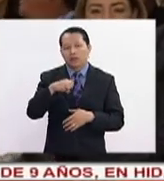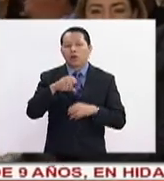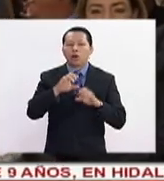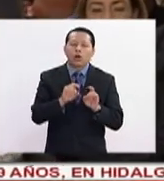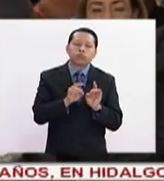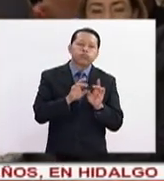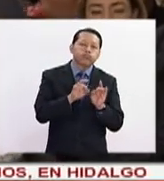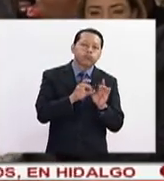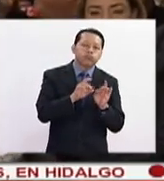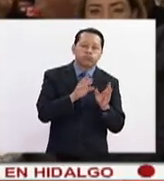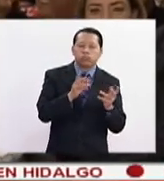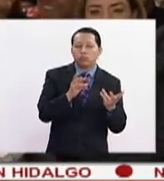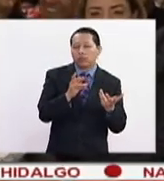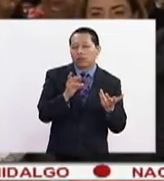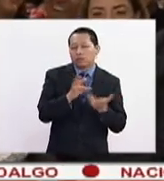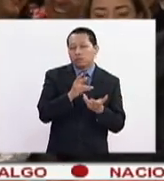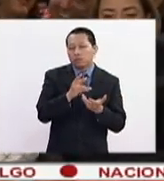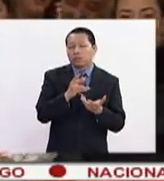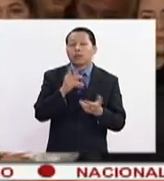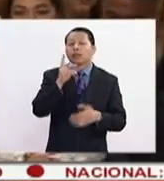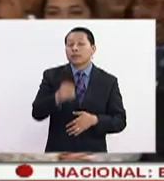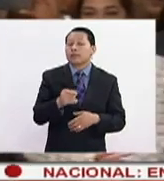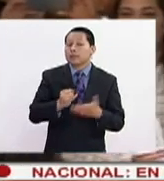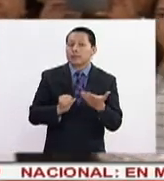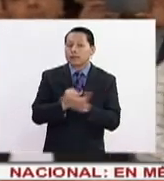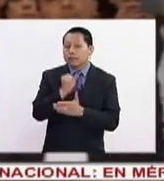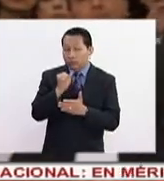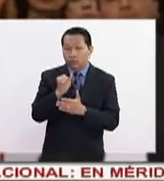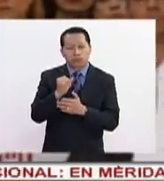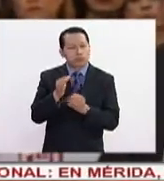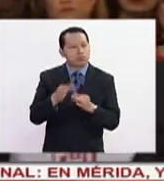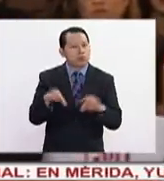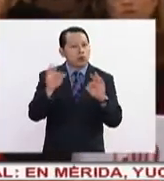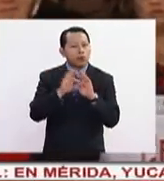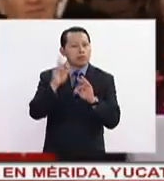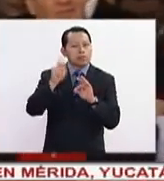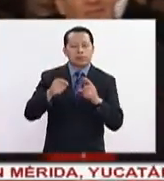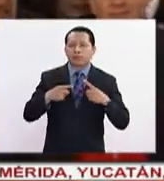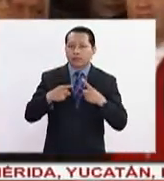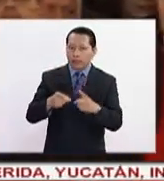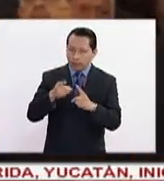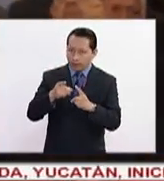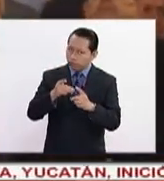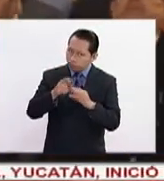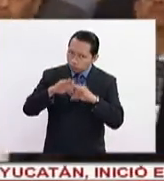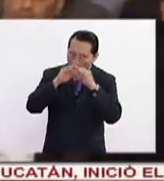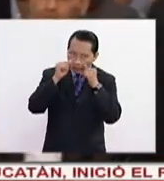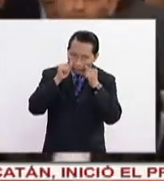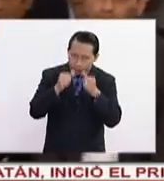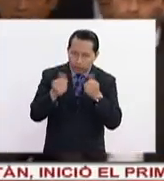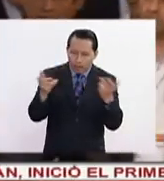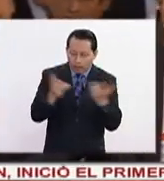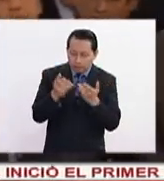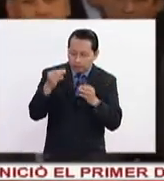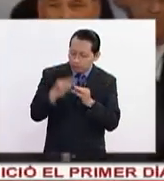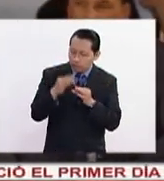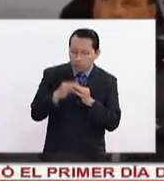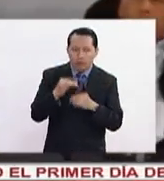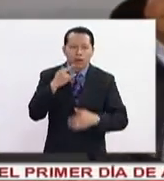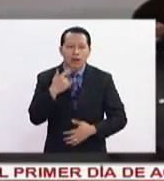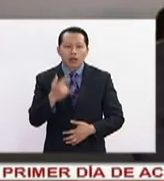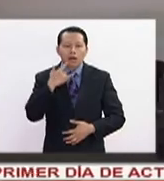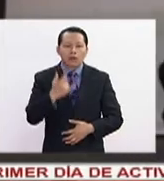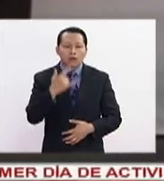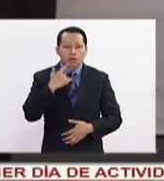ocurrencia. Va a enfrentar una decisión muy relevante entre darle seguimiento y consolidar los muchos